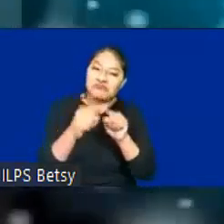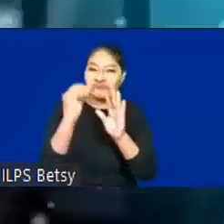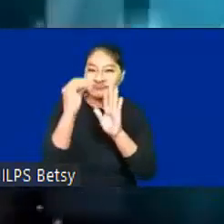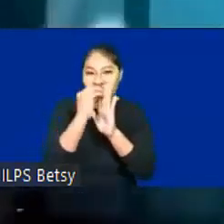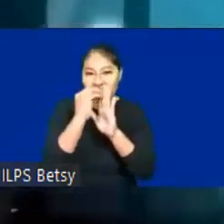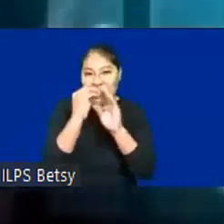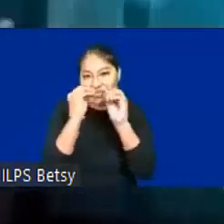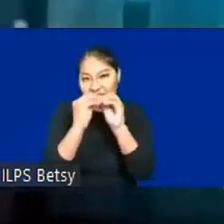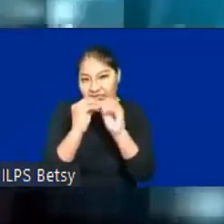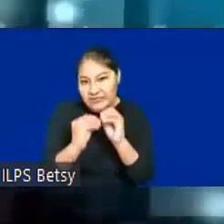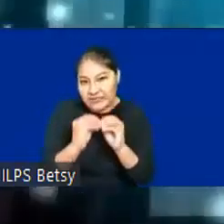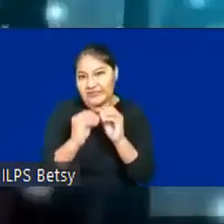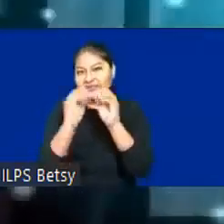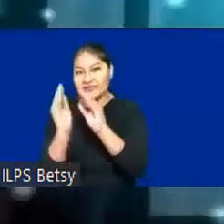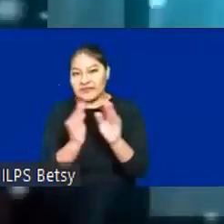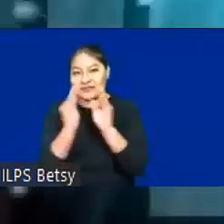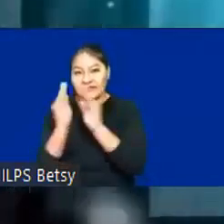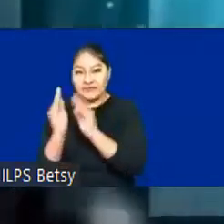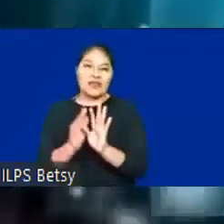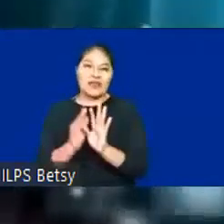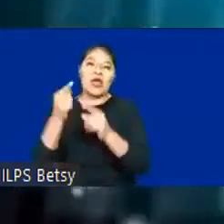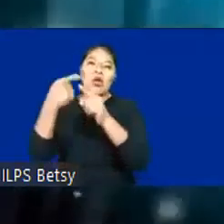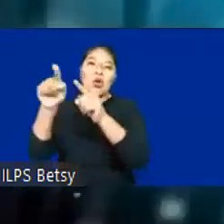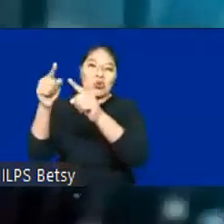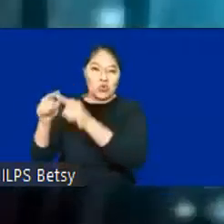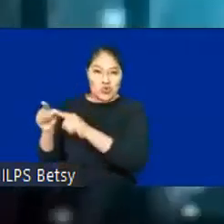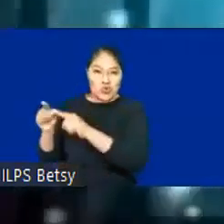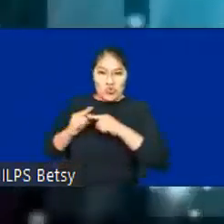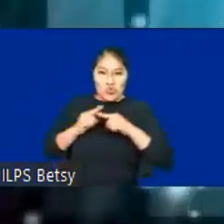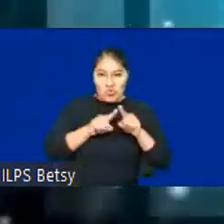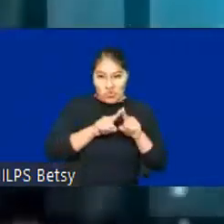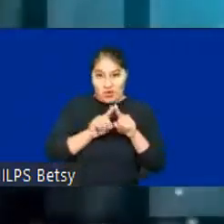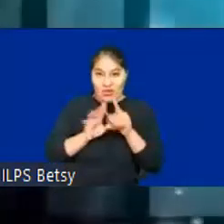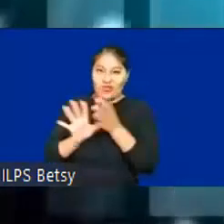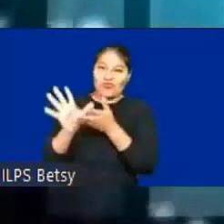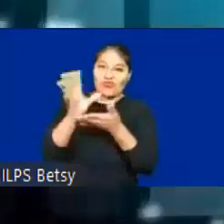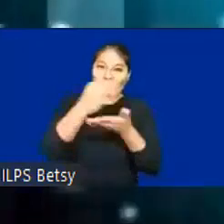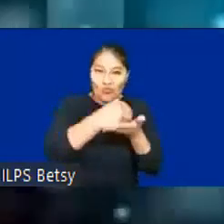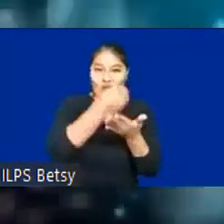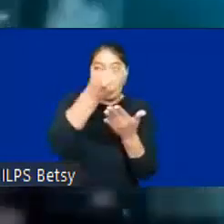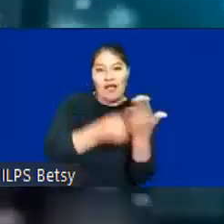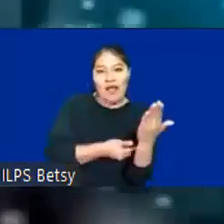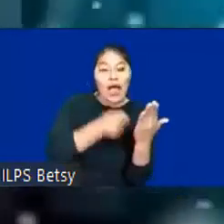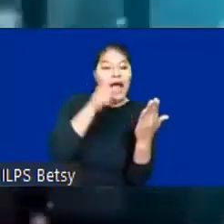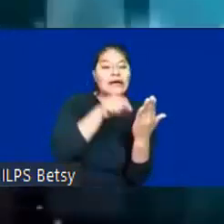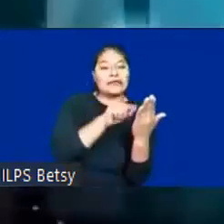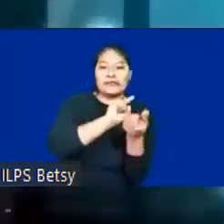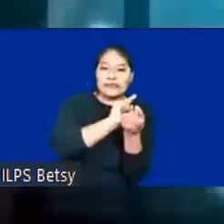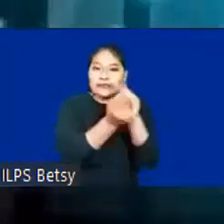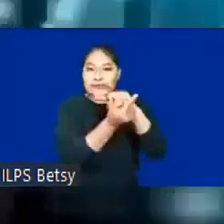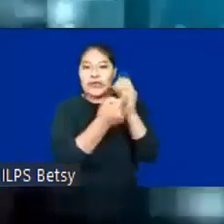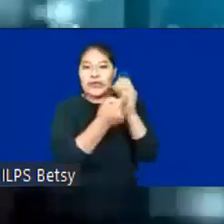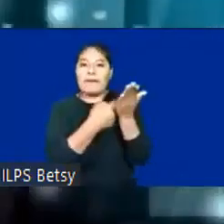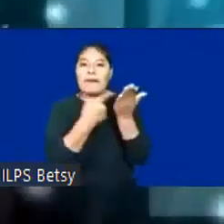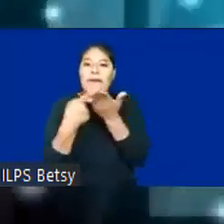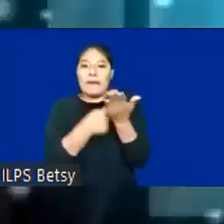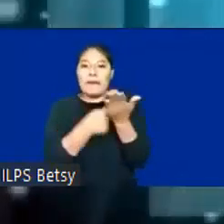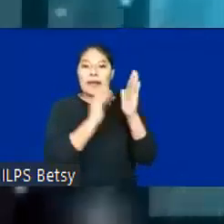para identificar oportunidades de mejora que se traducen en proyectos que finalmente son incorporados en el plan de gobierno digital.